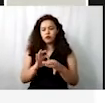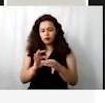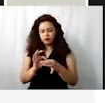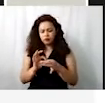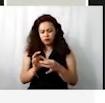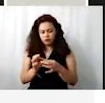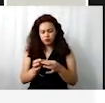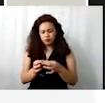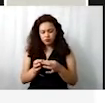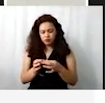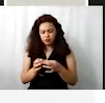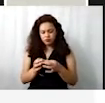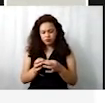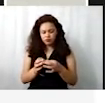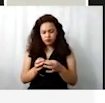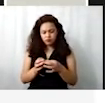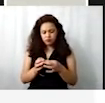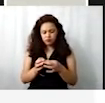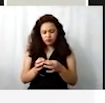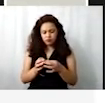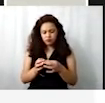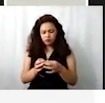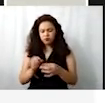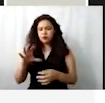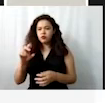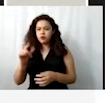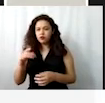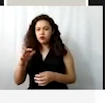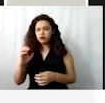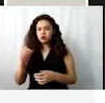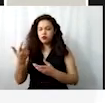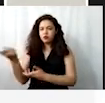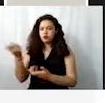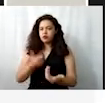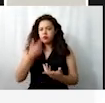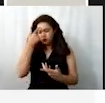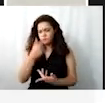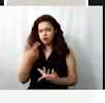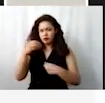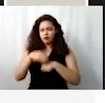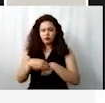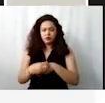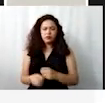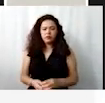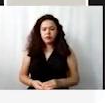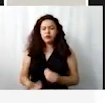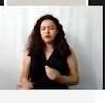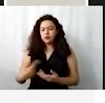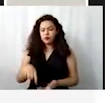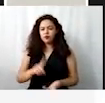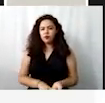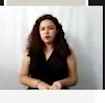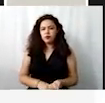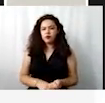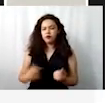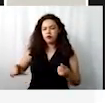los códigos presupuestales o las claves presupuestales que se manejan dentro del gobierno.